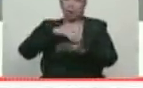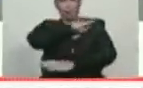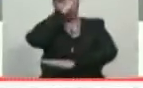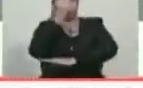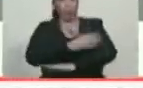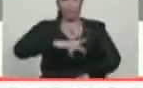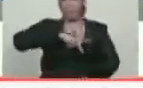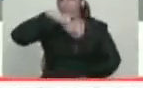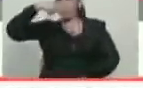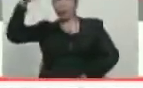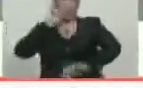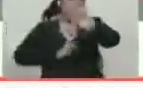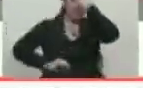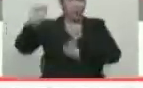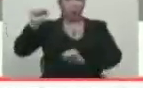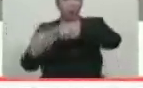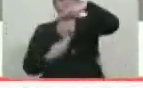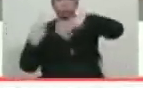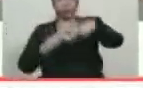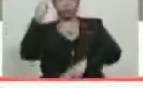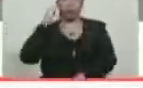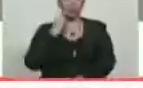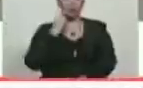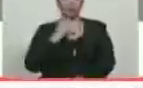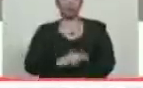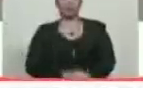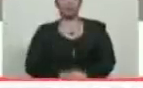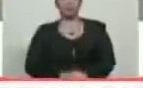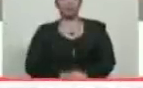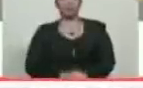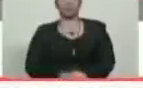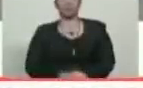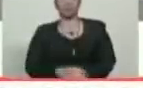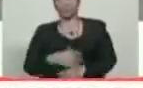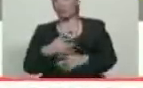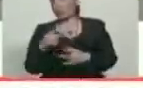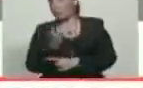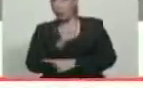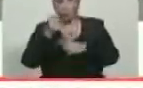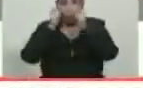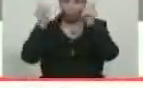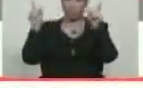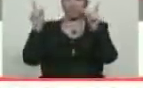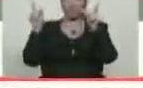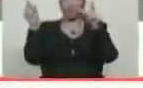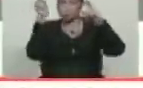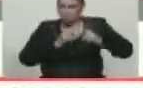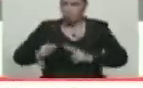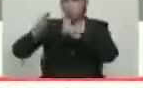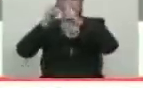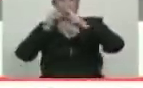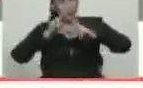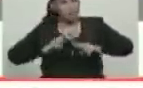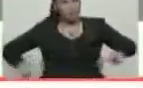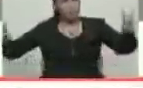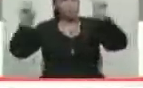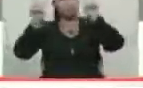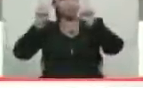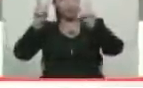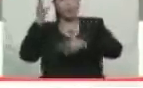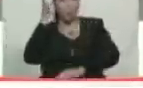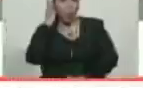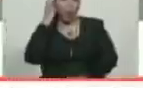pasión con que defienden la revolución bolivariana. No estamos sorprendidos, conocemos del valor de la mujer